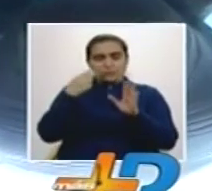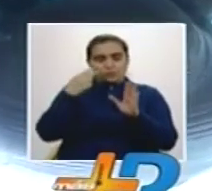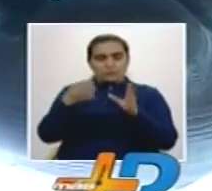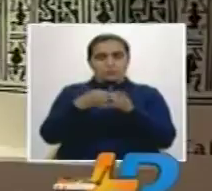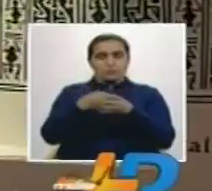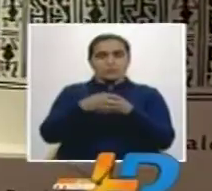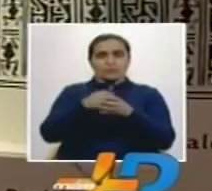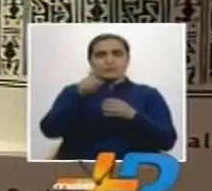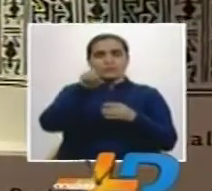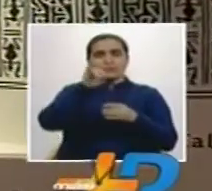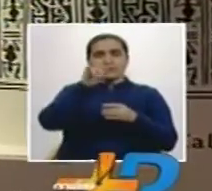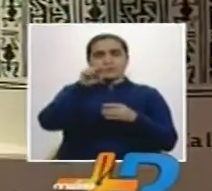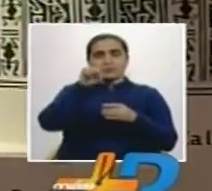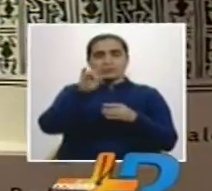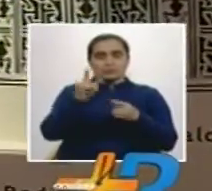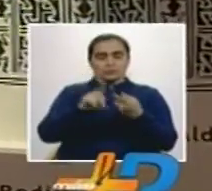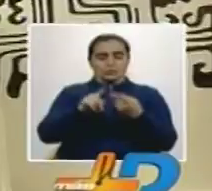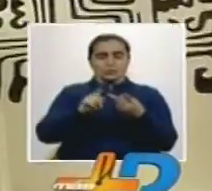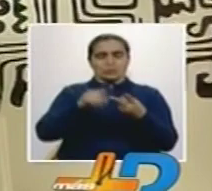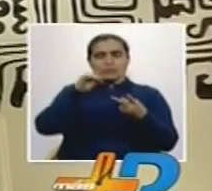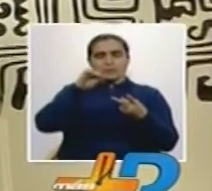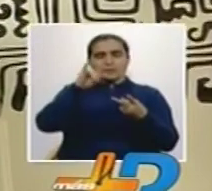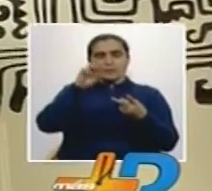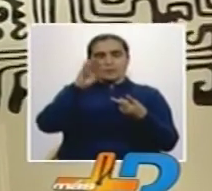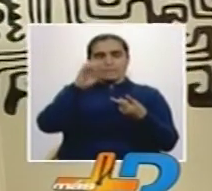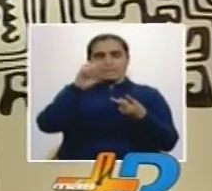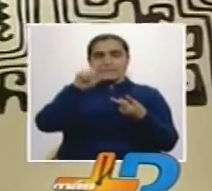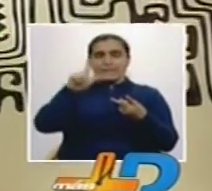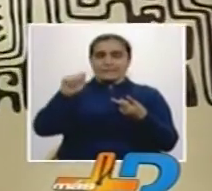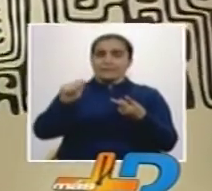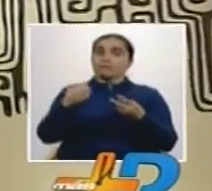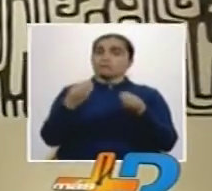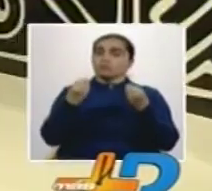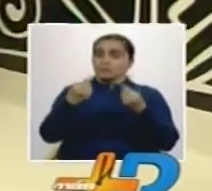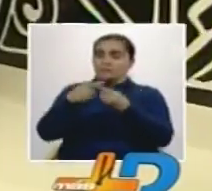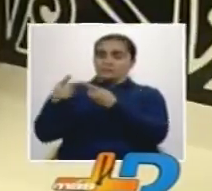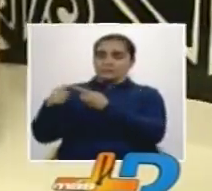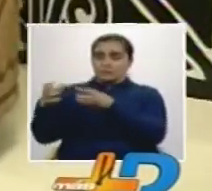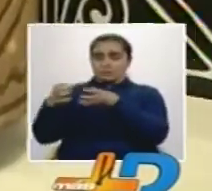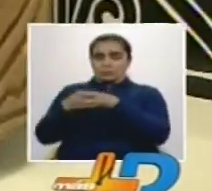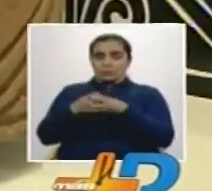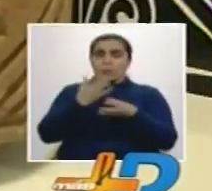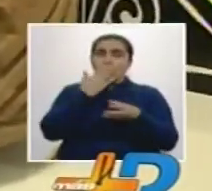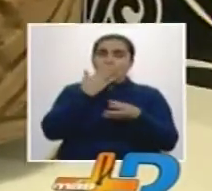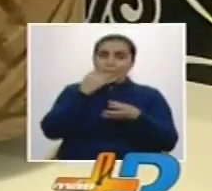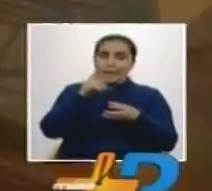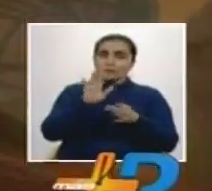Estas piezas históricas evidencian la calidad del diseño de muchas culturas de nuestro país.